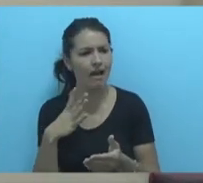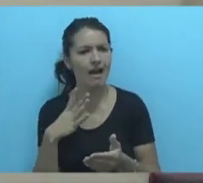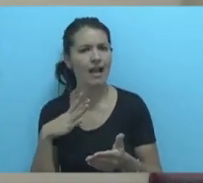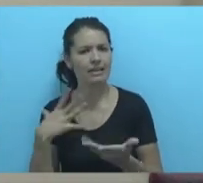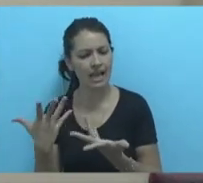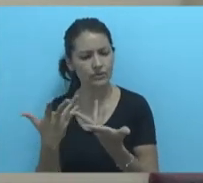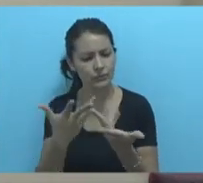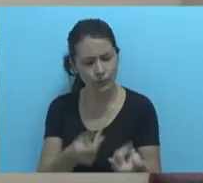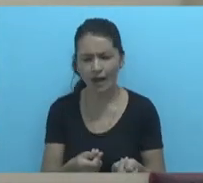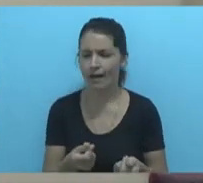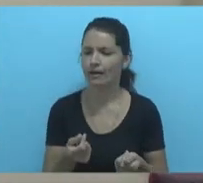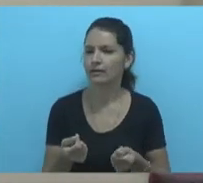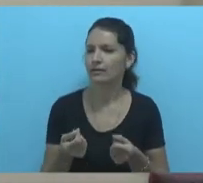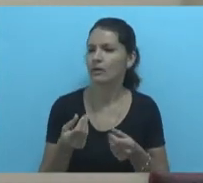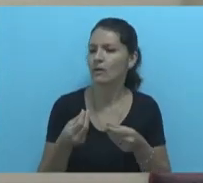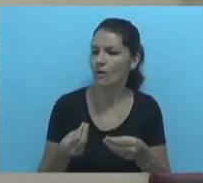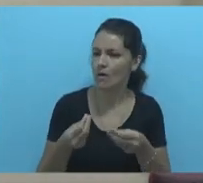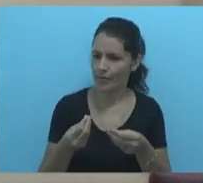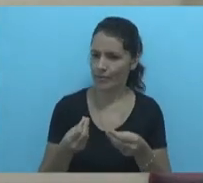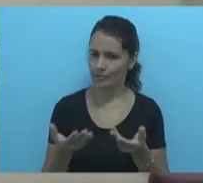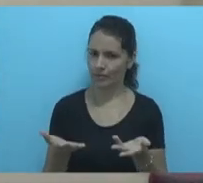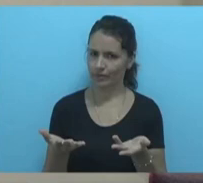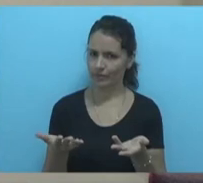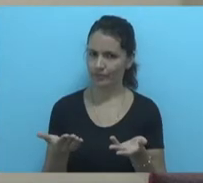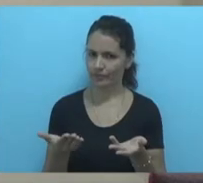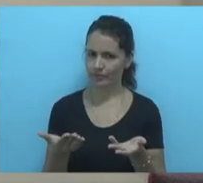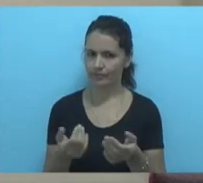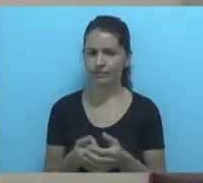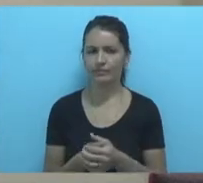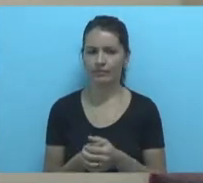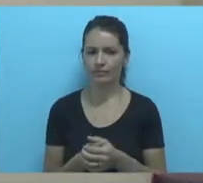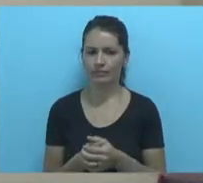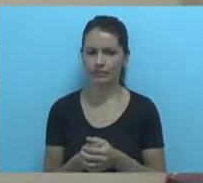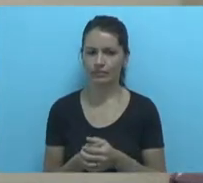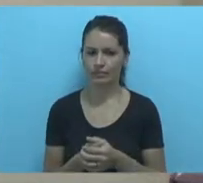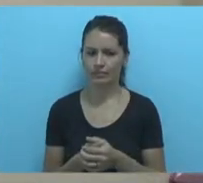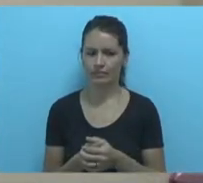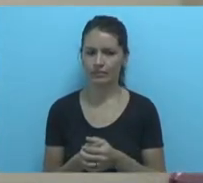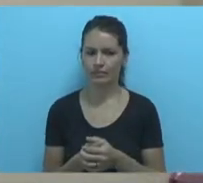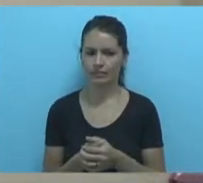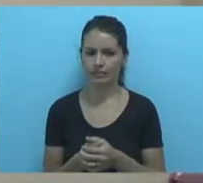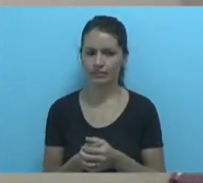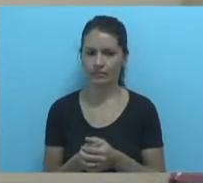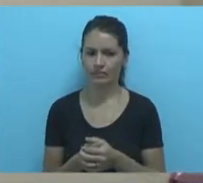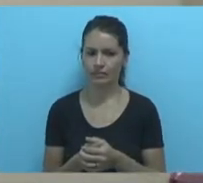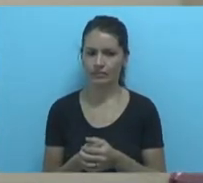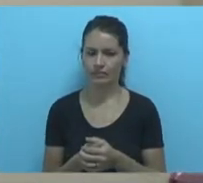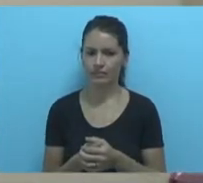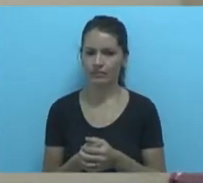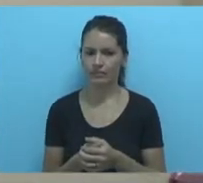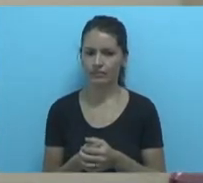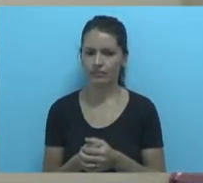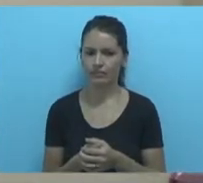se implemente? ¿Cómo hacemos que estas cuestiones jurídicas sean operativas a la hora de pensar